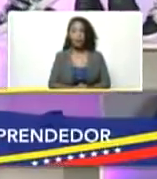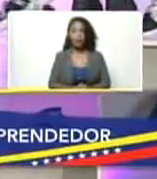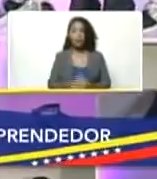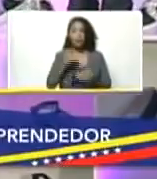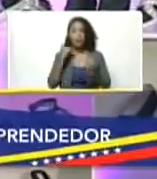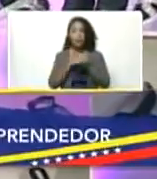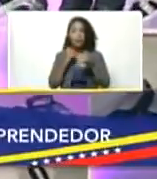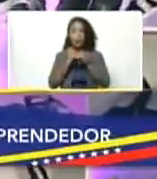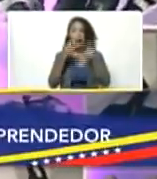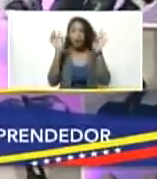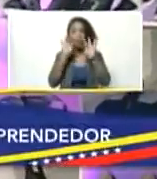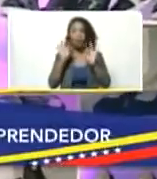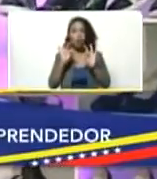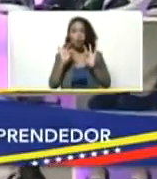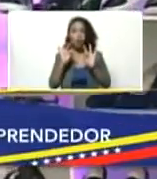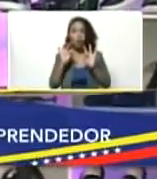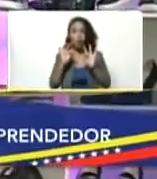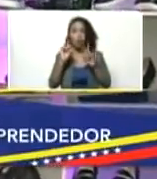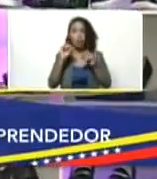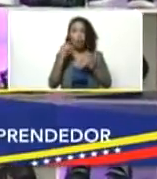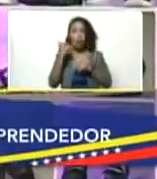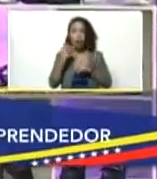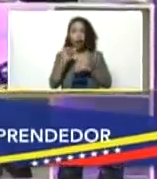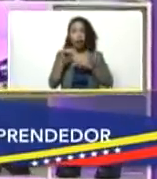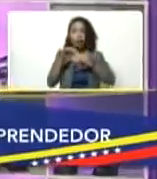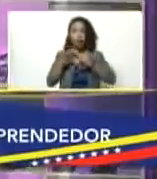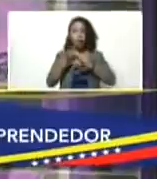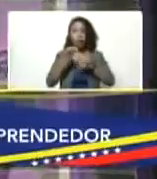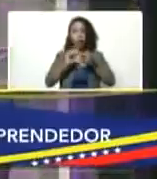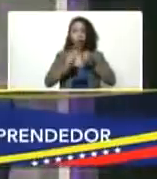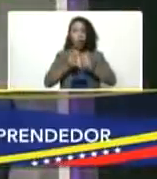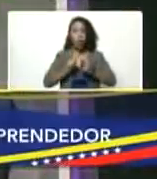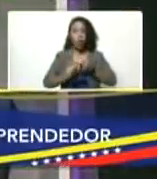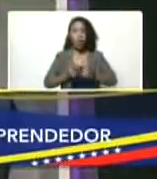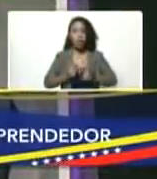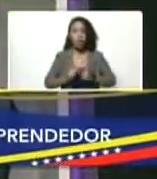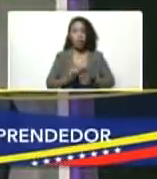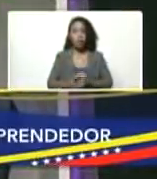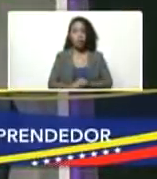Igual tenemos aquí bisutería también, ¿no?